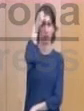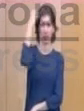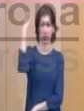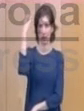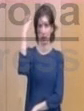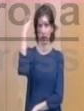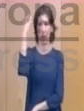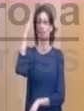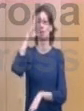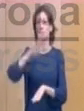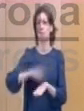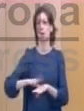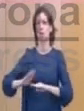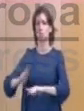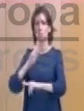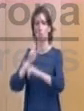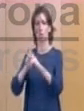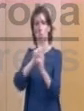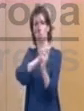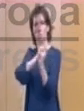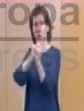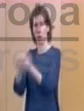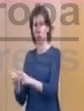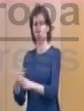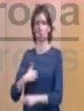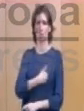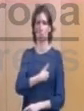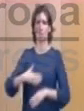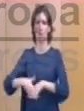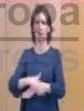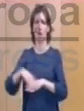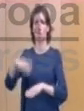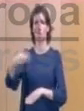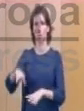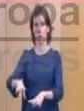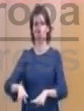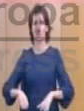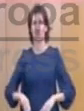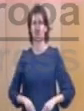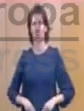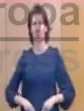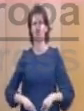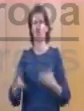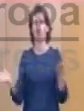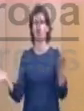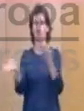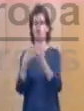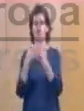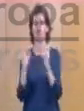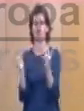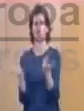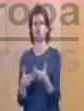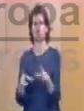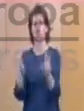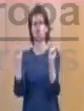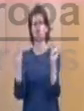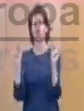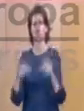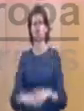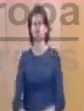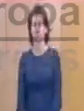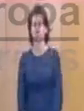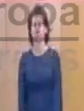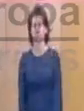El presidente del Congreso, Jesús Posada, se desplazará al Palacio de la Zarzuela e informará al rey del resultado de la votación para que se proceda al nombramiento de Rajoy